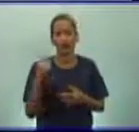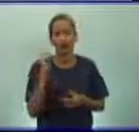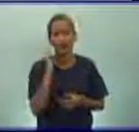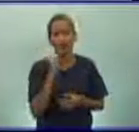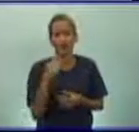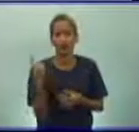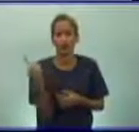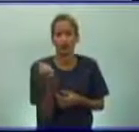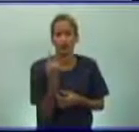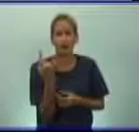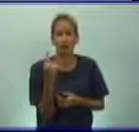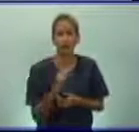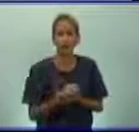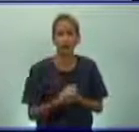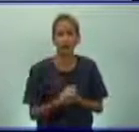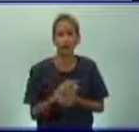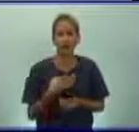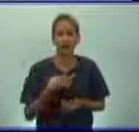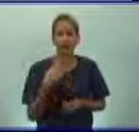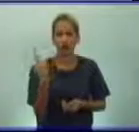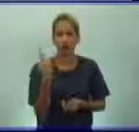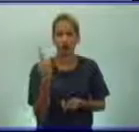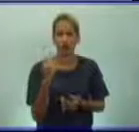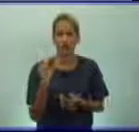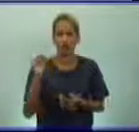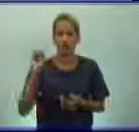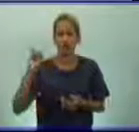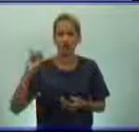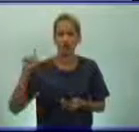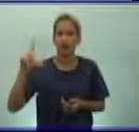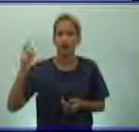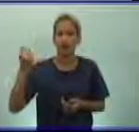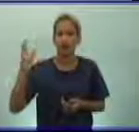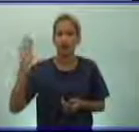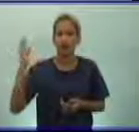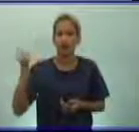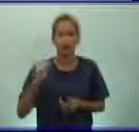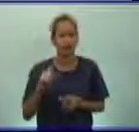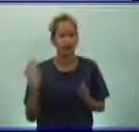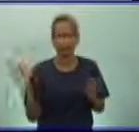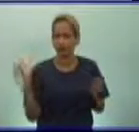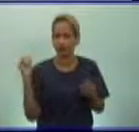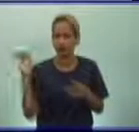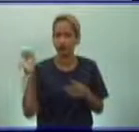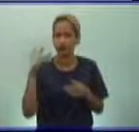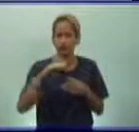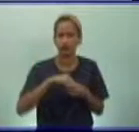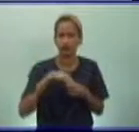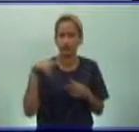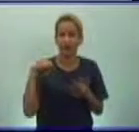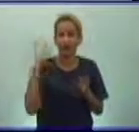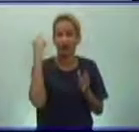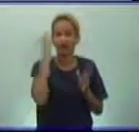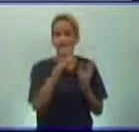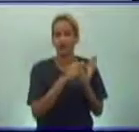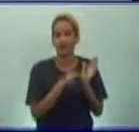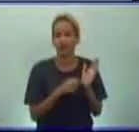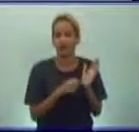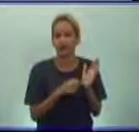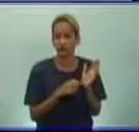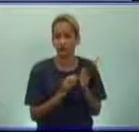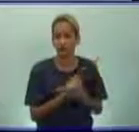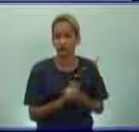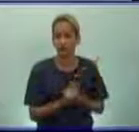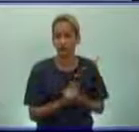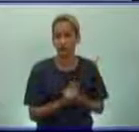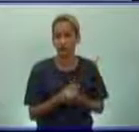es decir, tienen una sílaba y no se incluyen dentro de esta clasificación. Seguro no saben lo que significa la